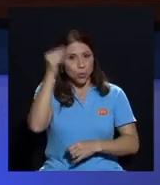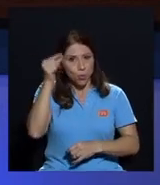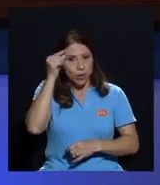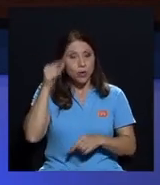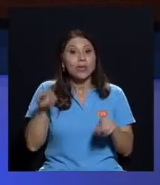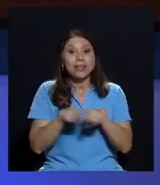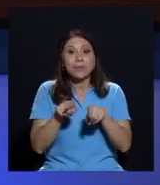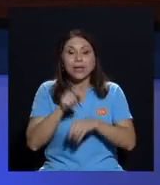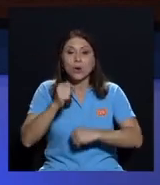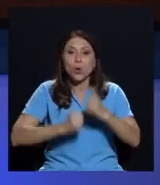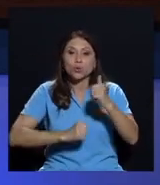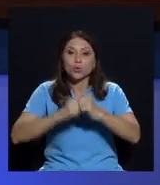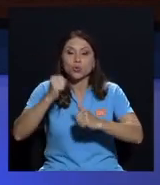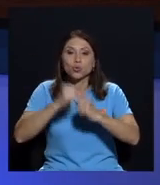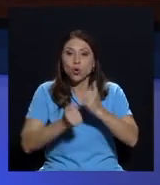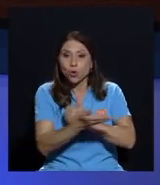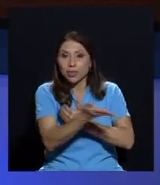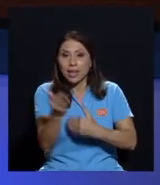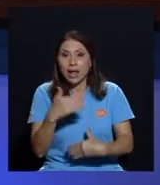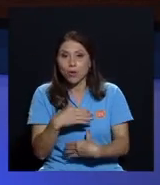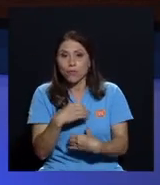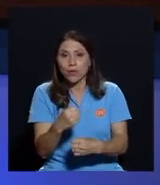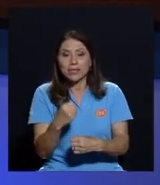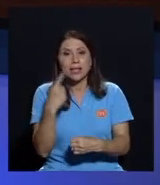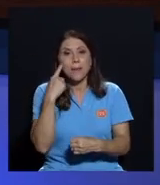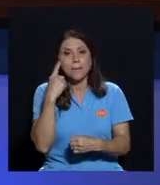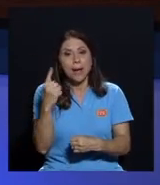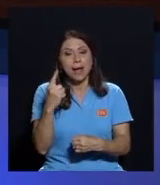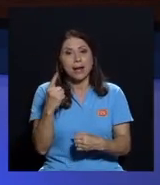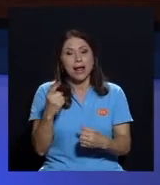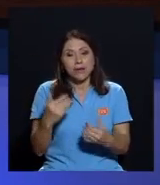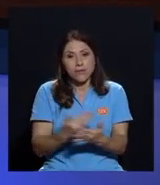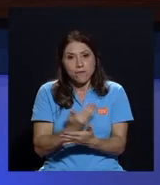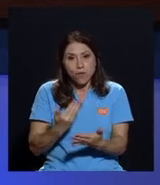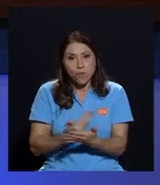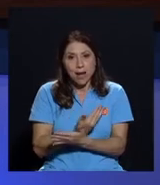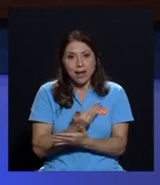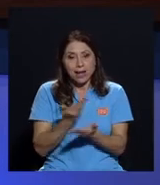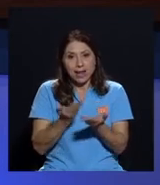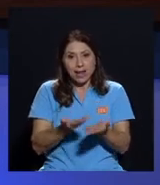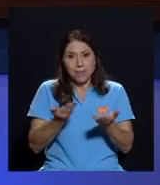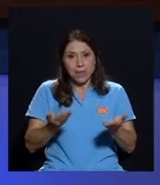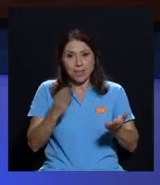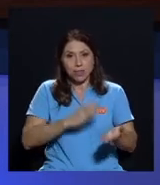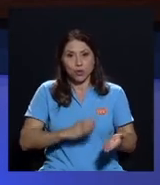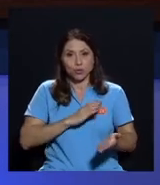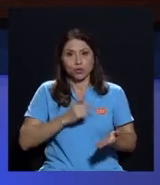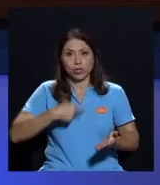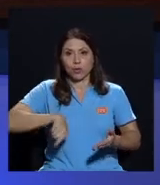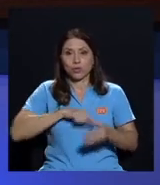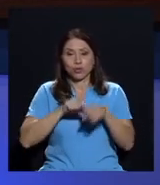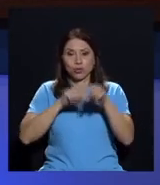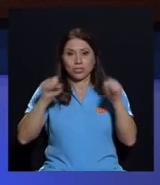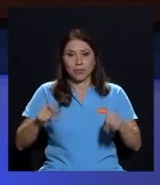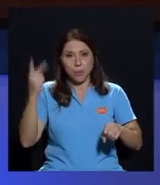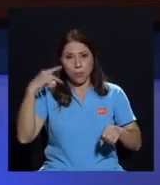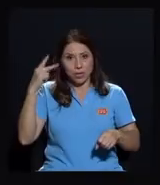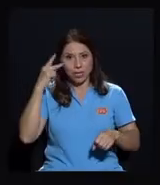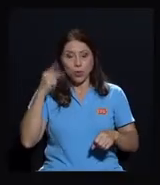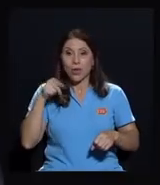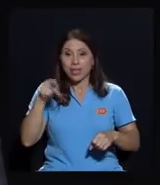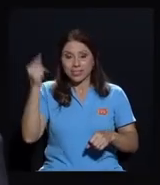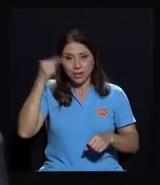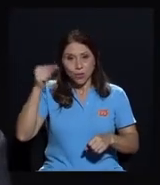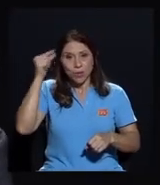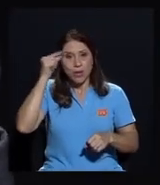para reformar elementos de nuestro sistema político habrá sido un gobierno que renueva nuestras una de las